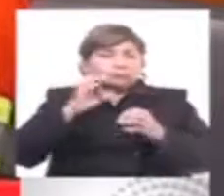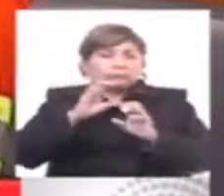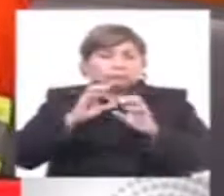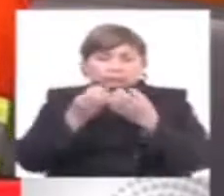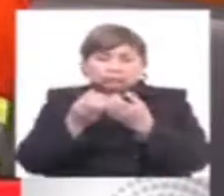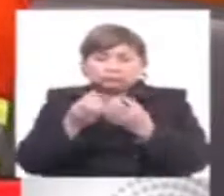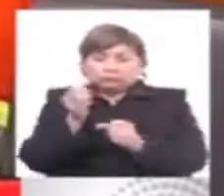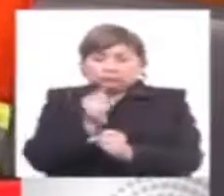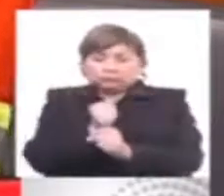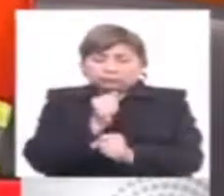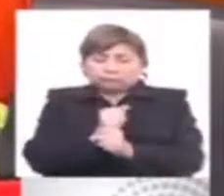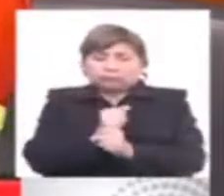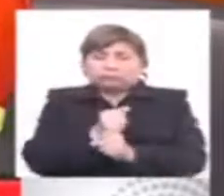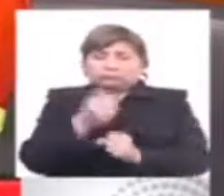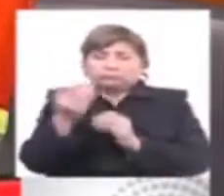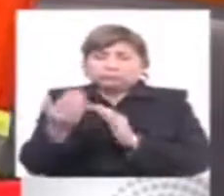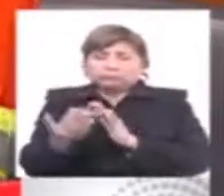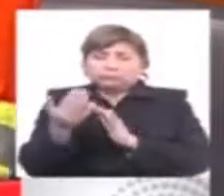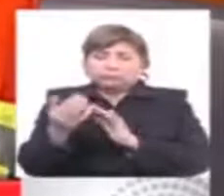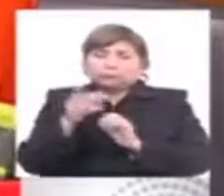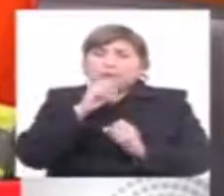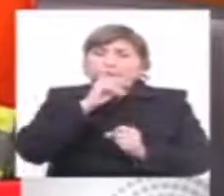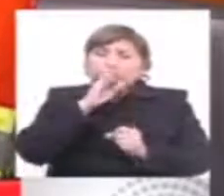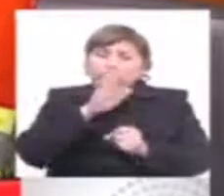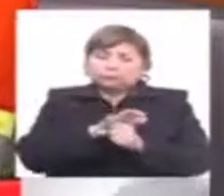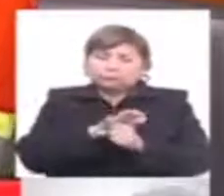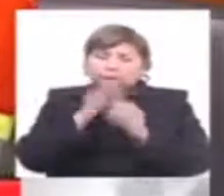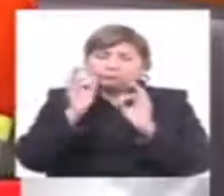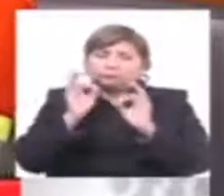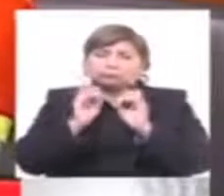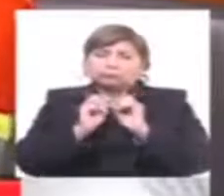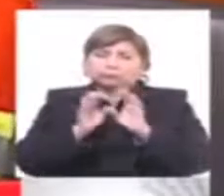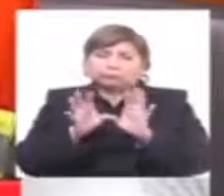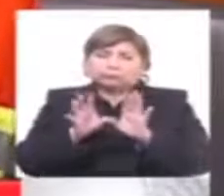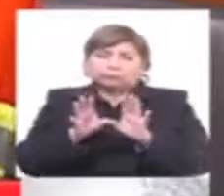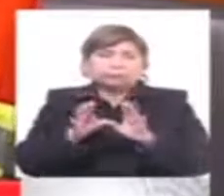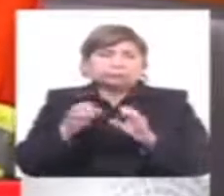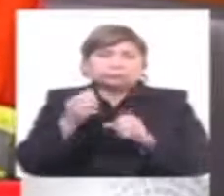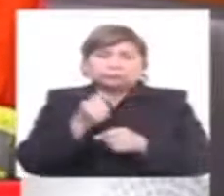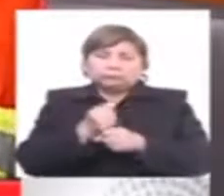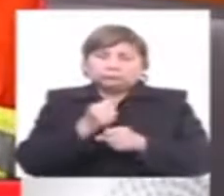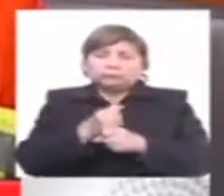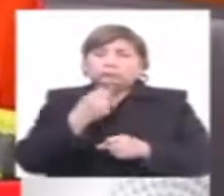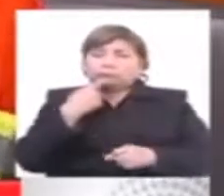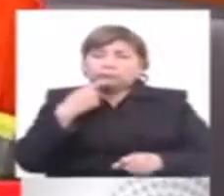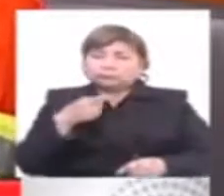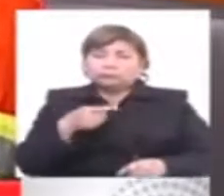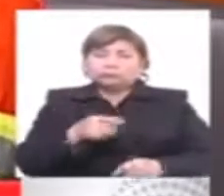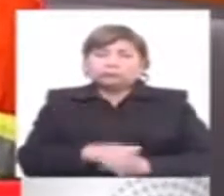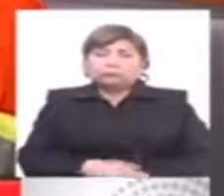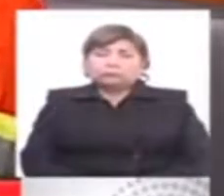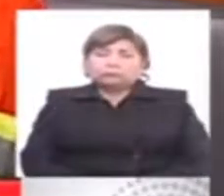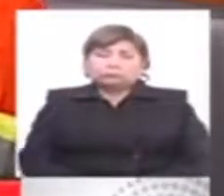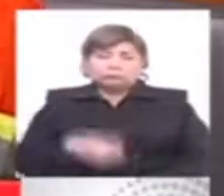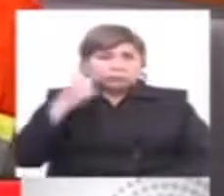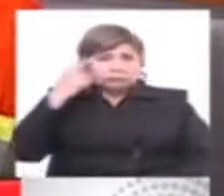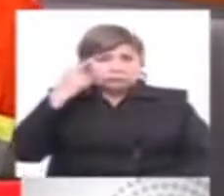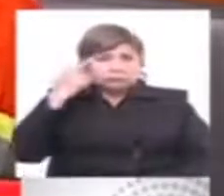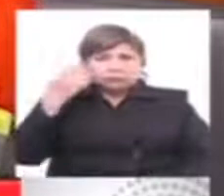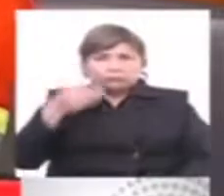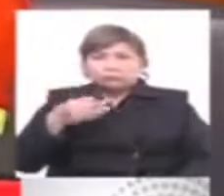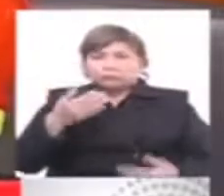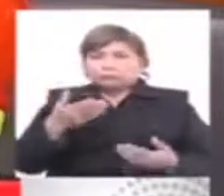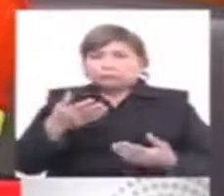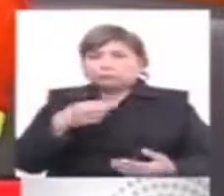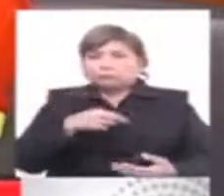trabajadora espera compromisos claros en el tema laboral y eso creo que a la